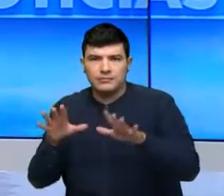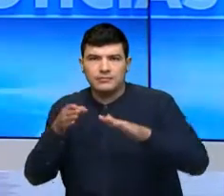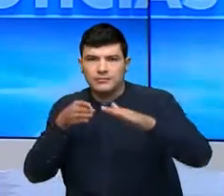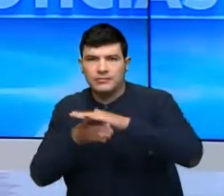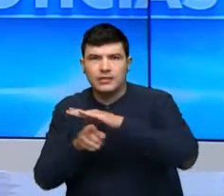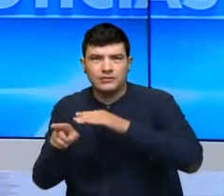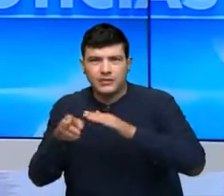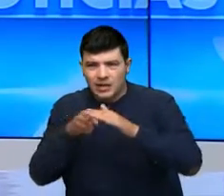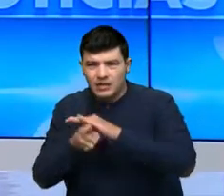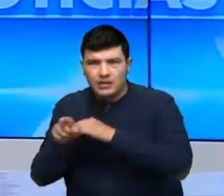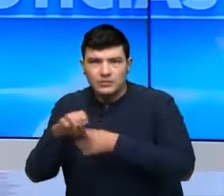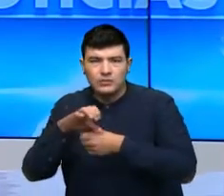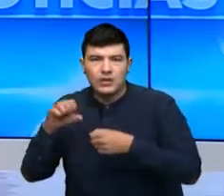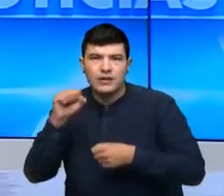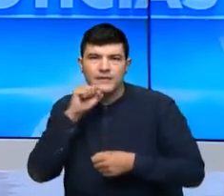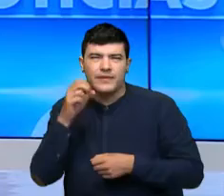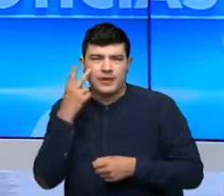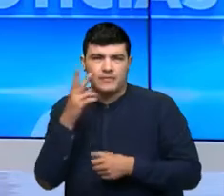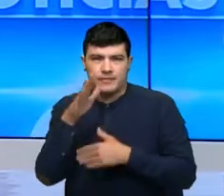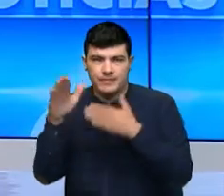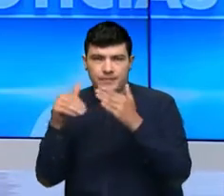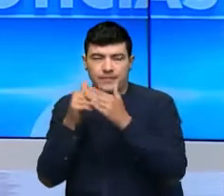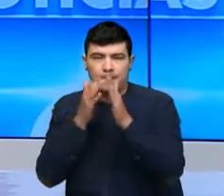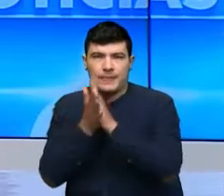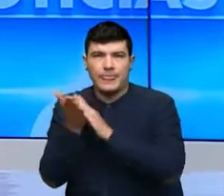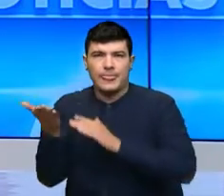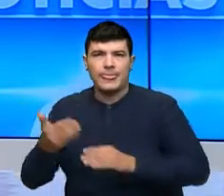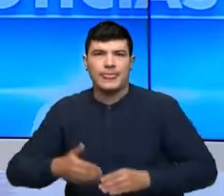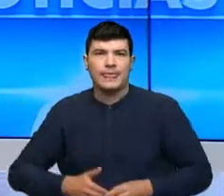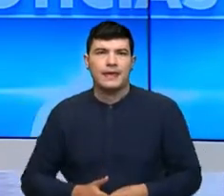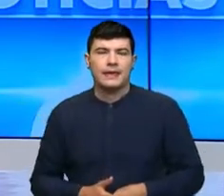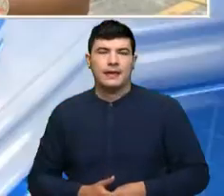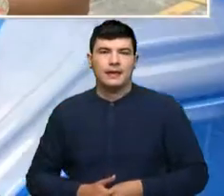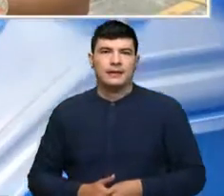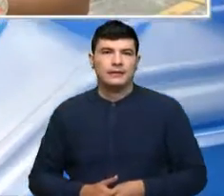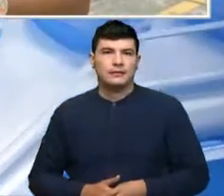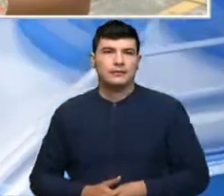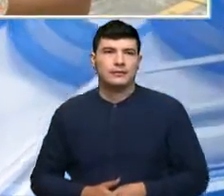de Barranca Bermeja. Alejandra Rincón, usted tiene más detalles. Buenas tardes.